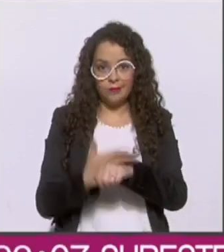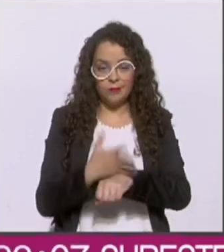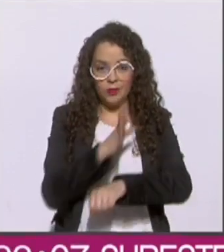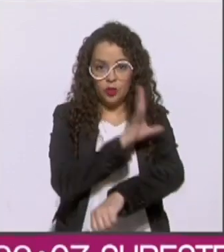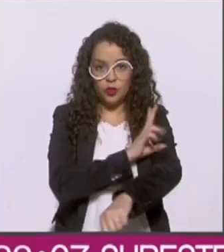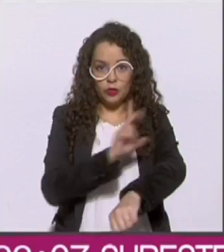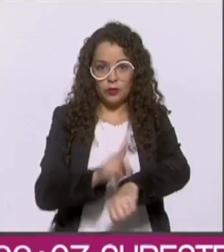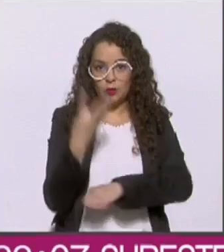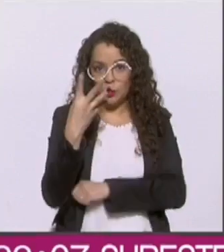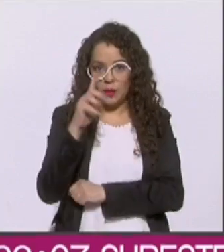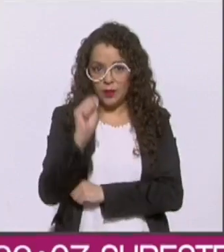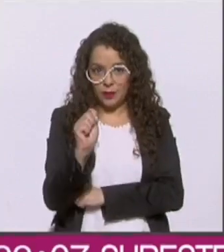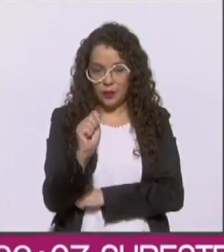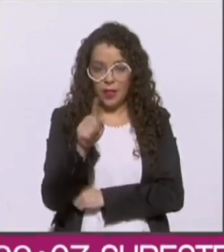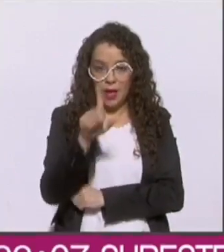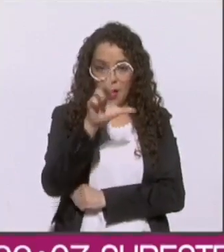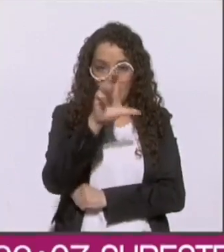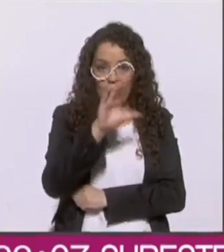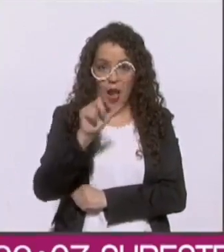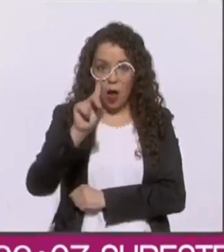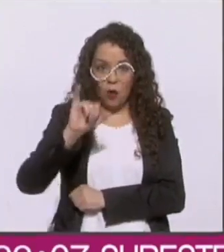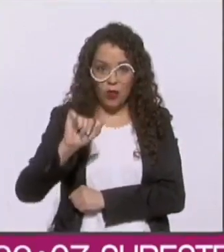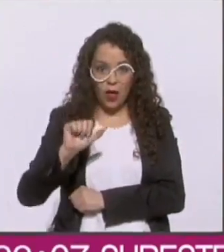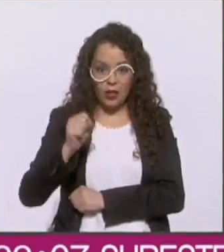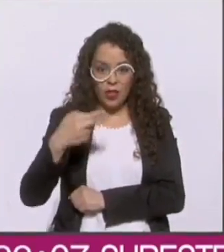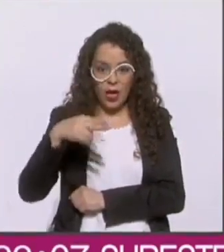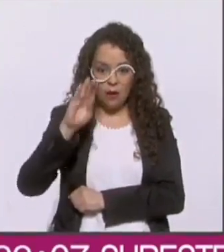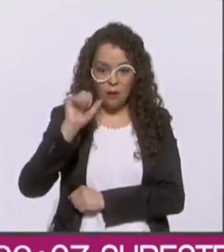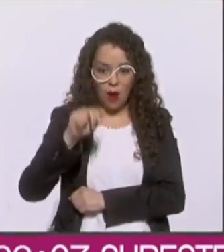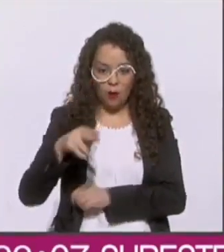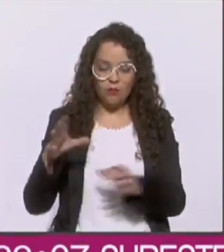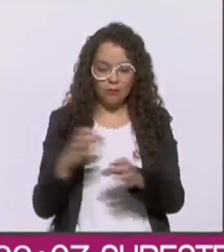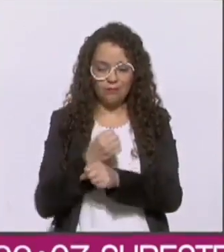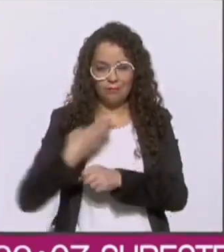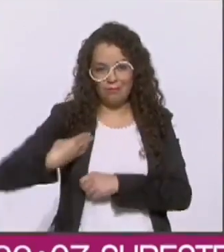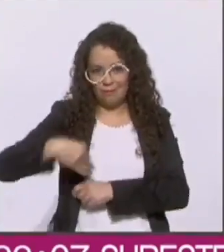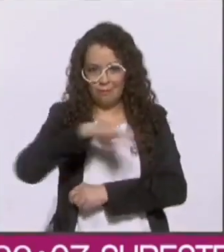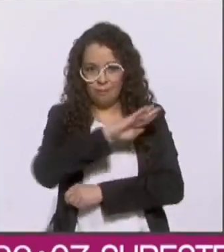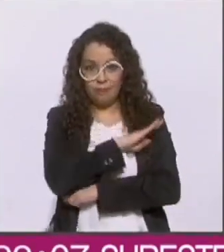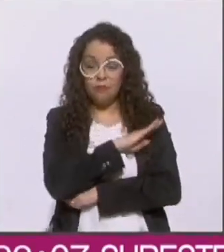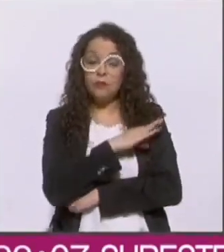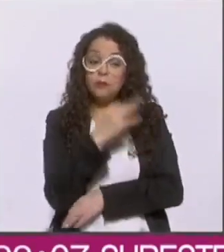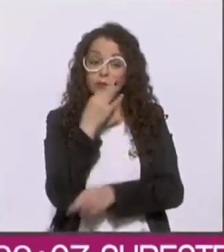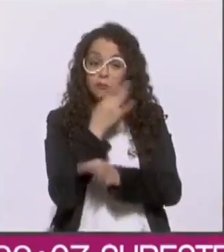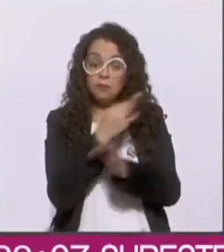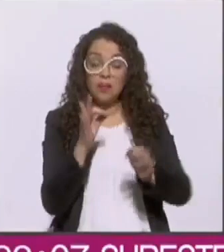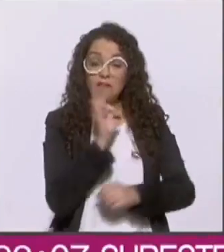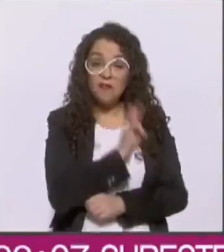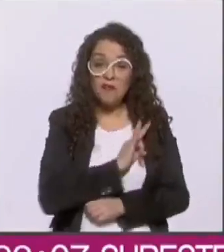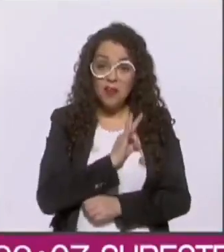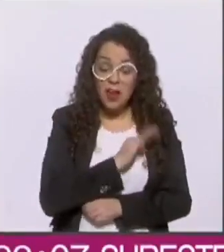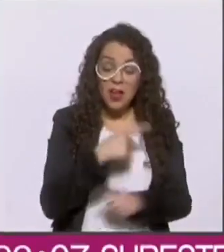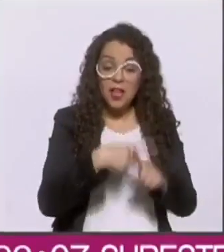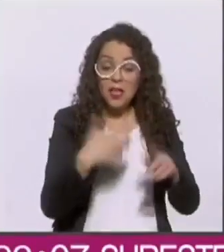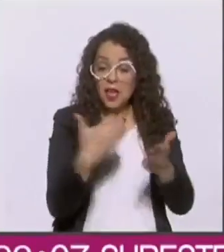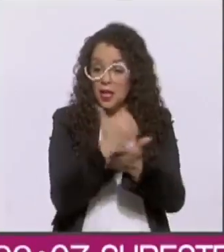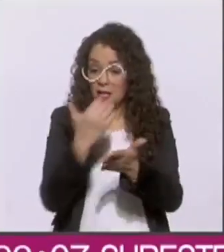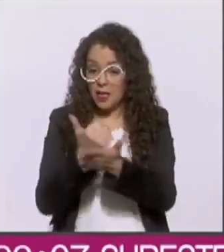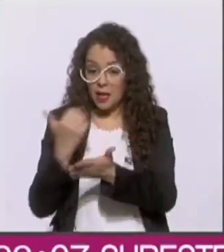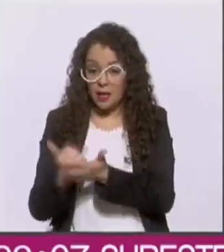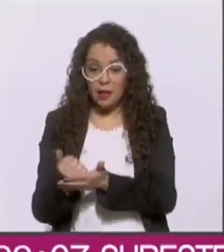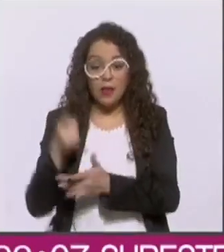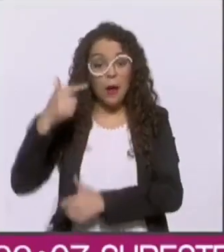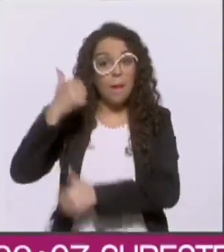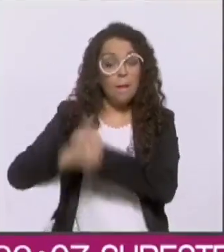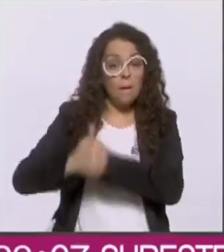Sheinbaum, felicitó a las y los ganadores. Además, celebró a quienes participaron y que no obtuvieron la